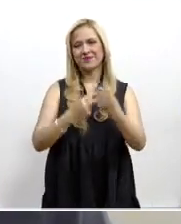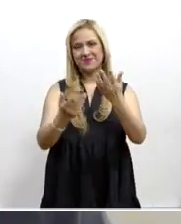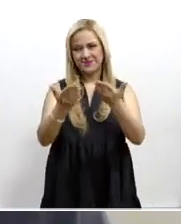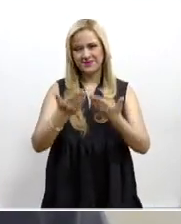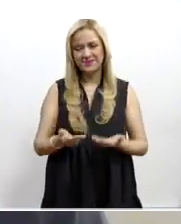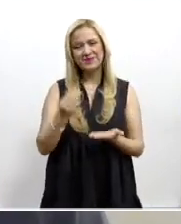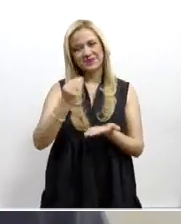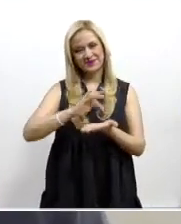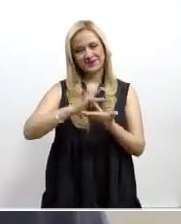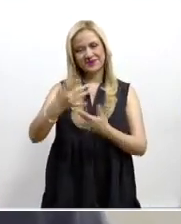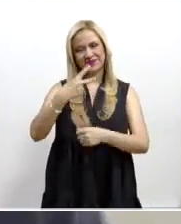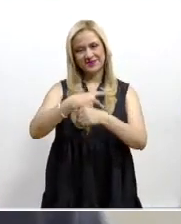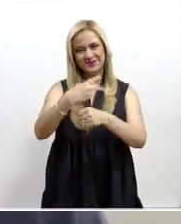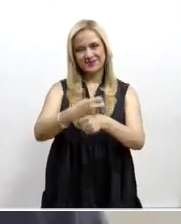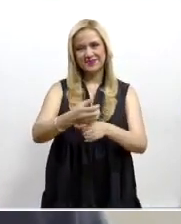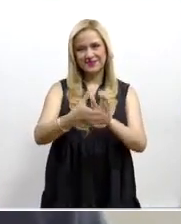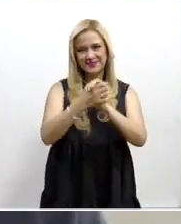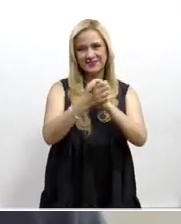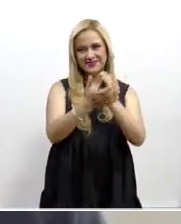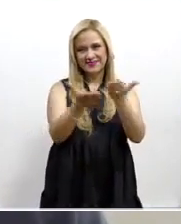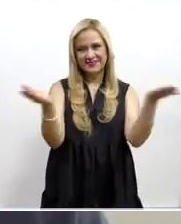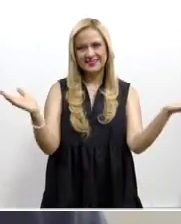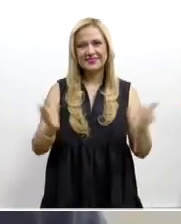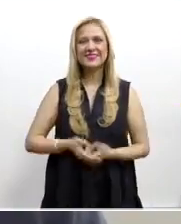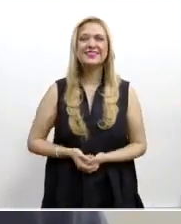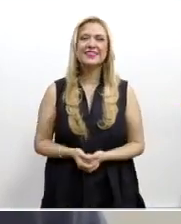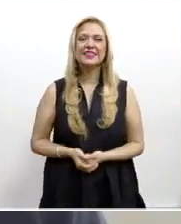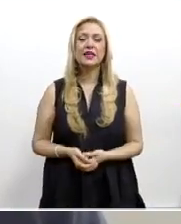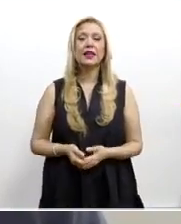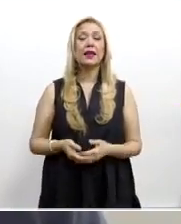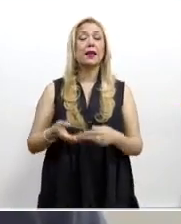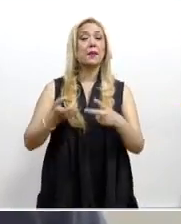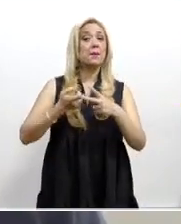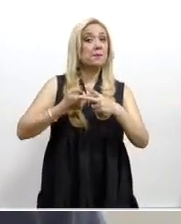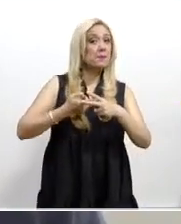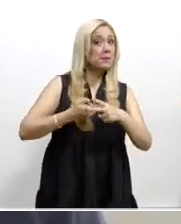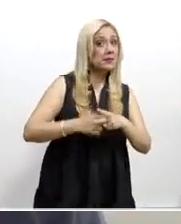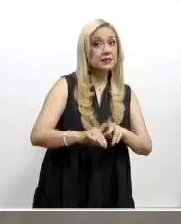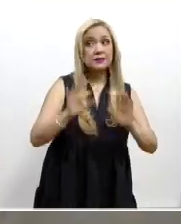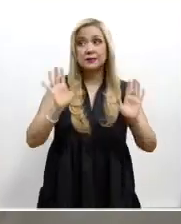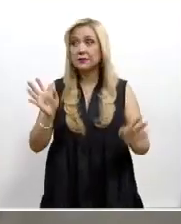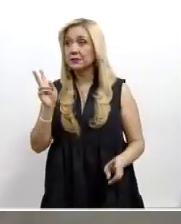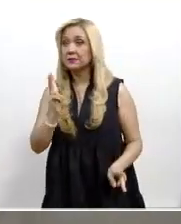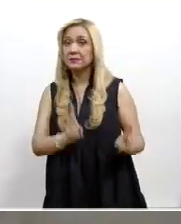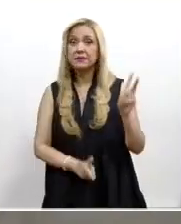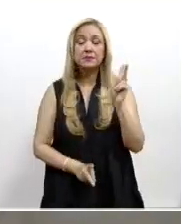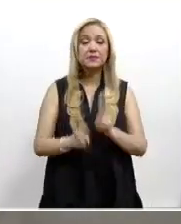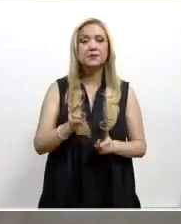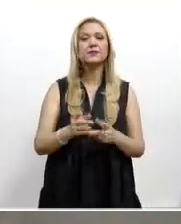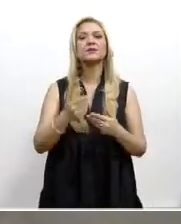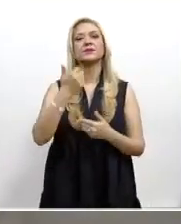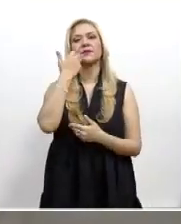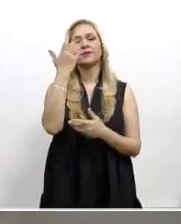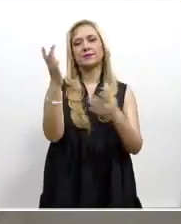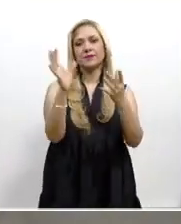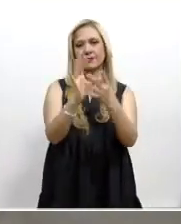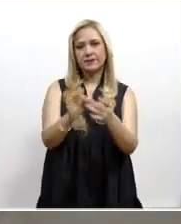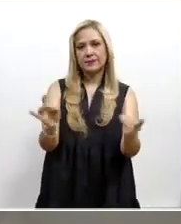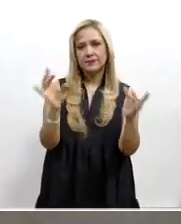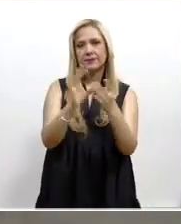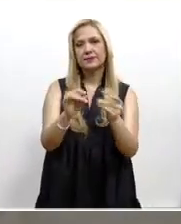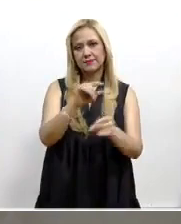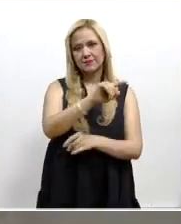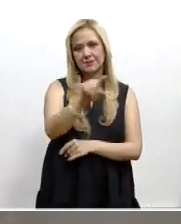Muchas gracias por la invitación. Saludos a todos. Antes de iniciar esta conversación, quiero comentarles, porque ya se habrán dado